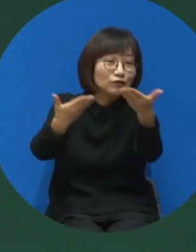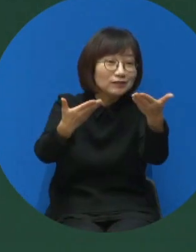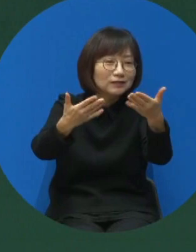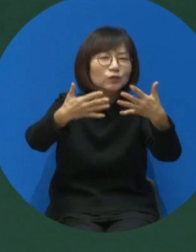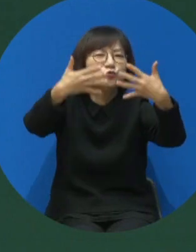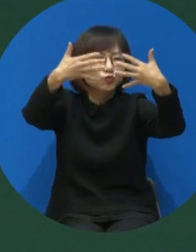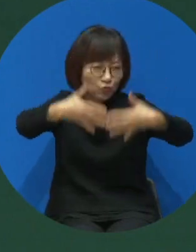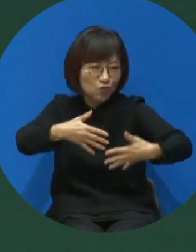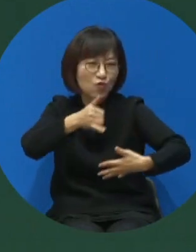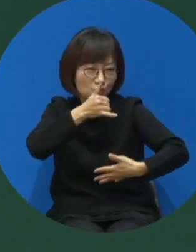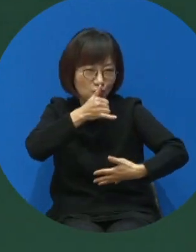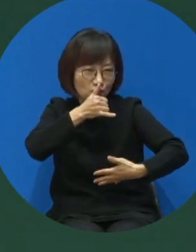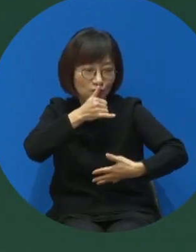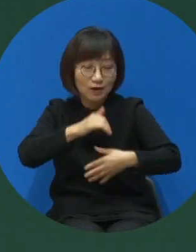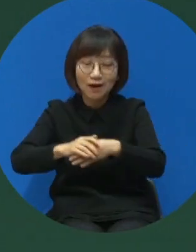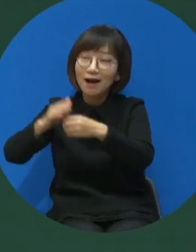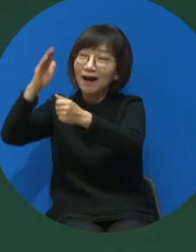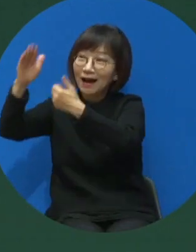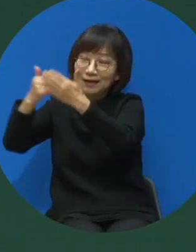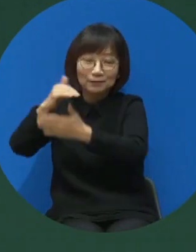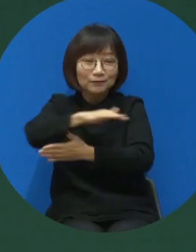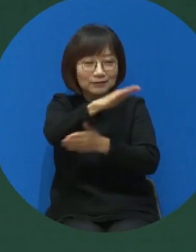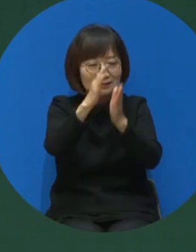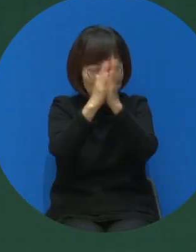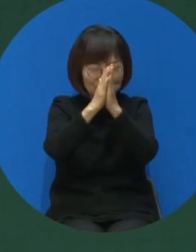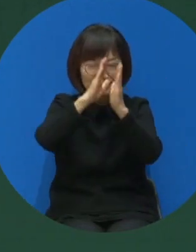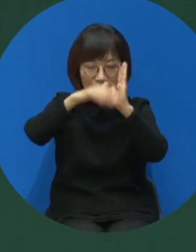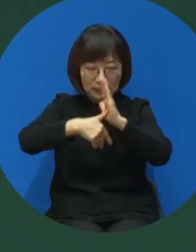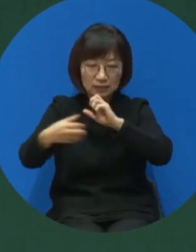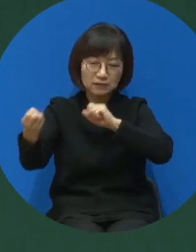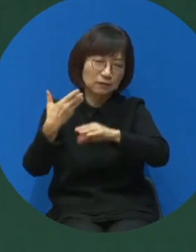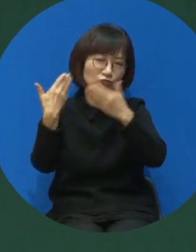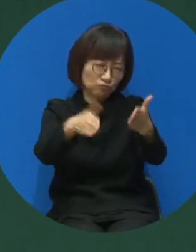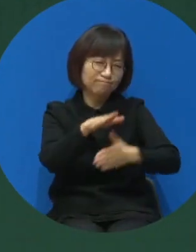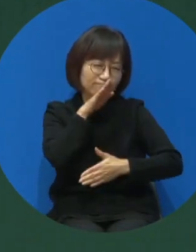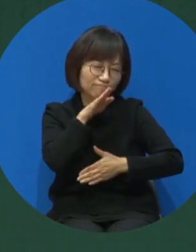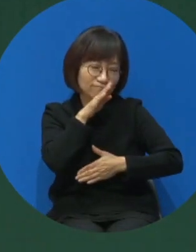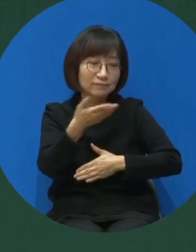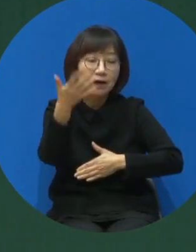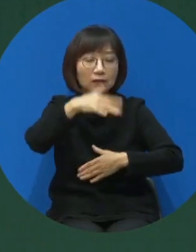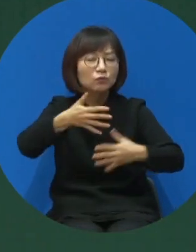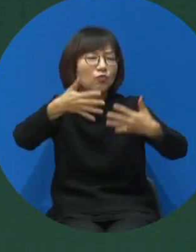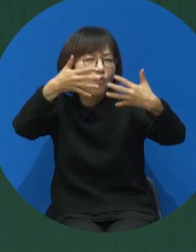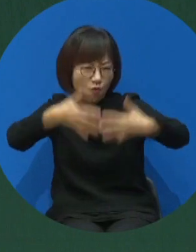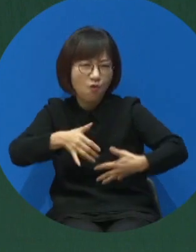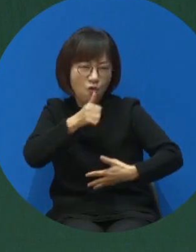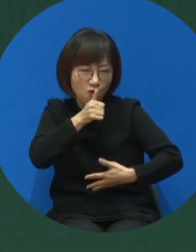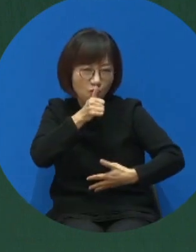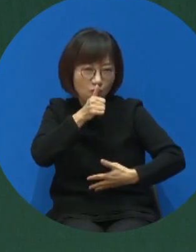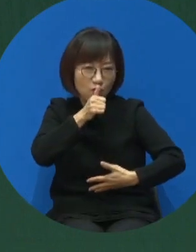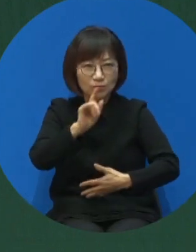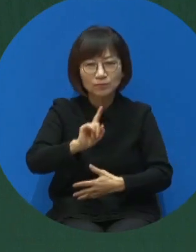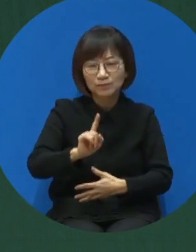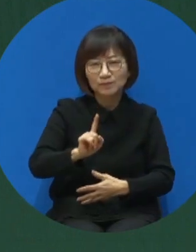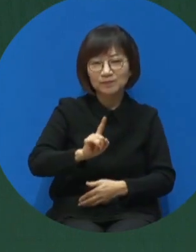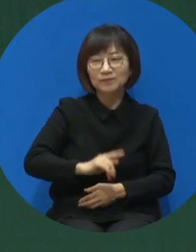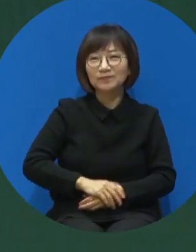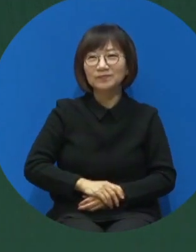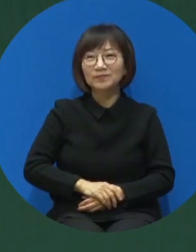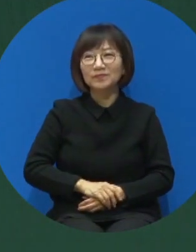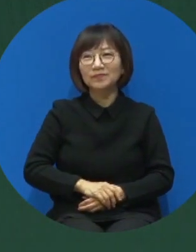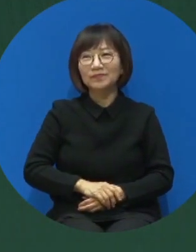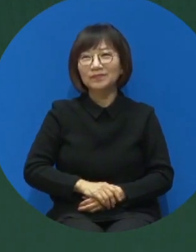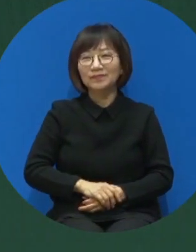hanan y monto y dónde vas donde andaba rancho con estadios responde a las oraciones pero hay unas condiciones para que dé respuestas